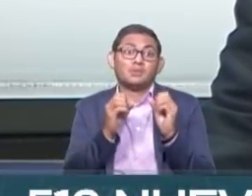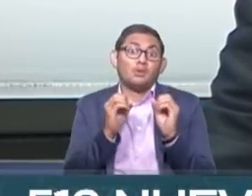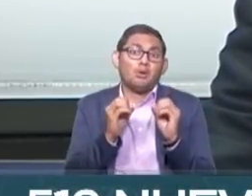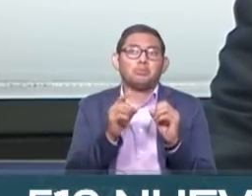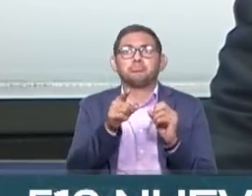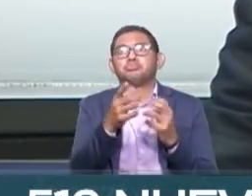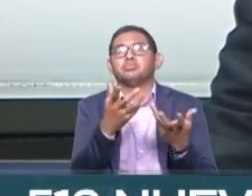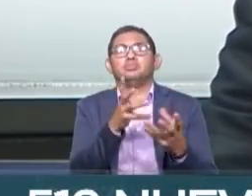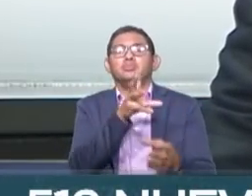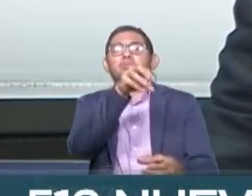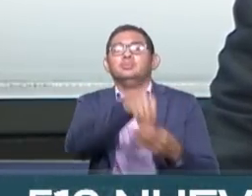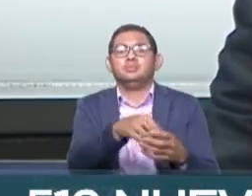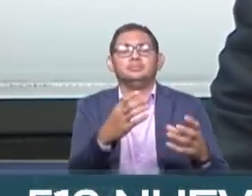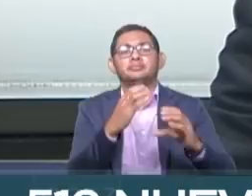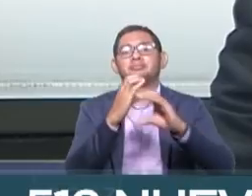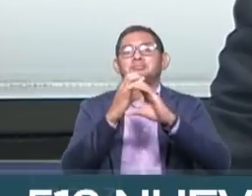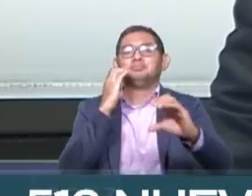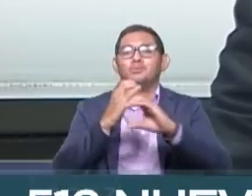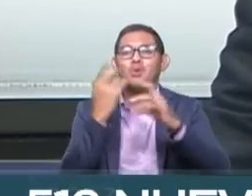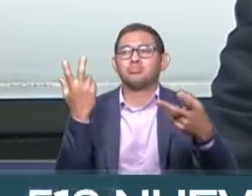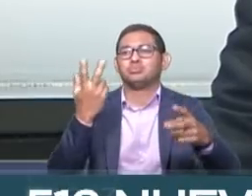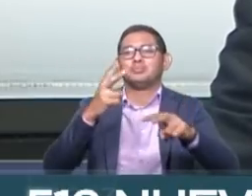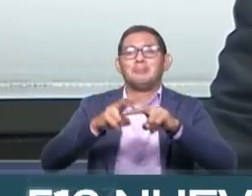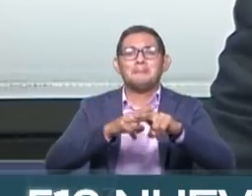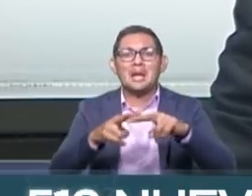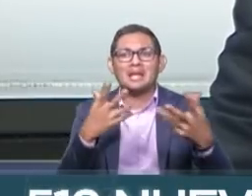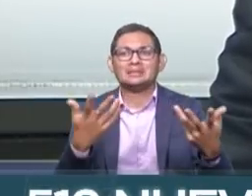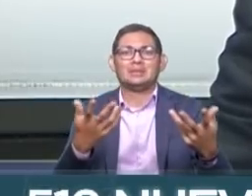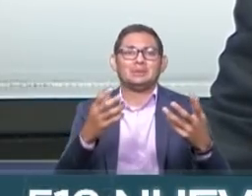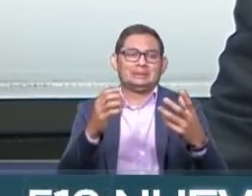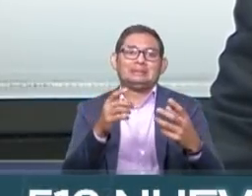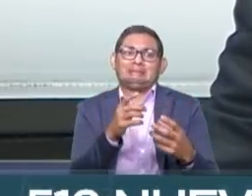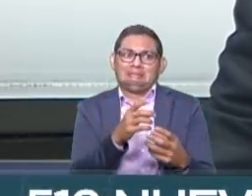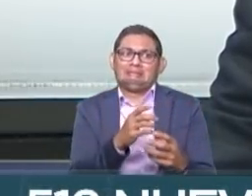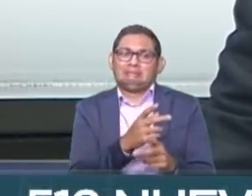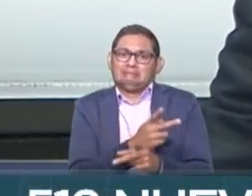utilizar el sistema público de pasajeros.